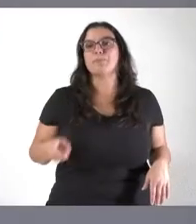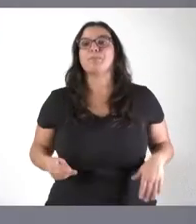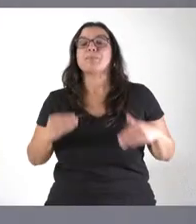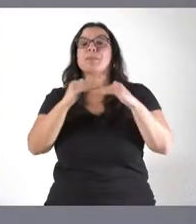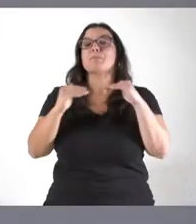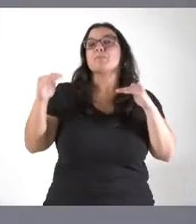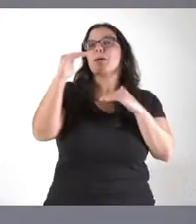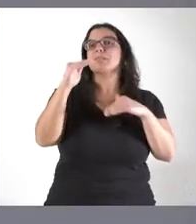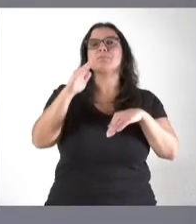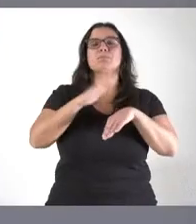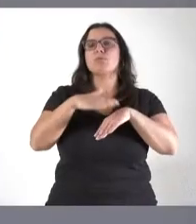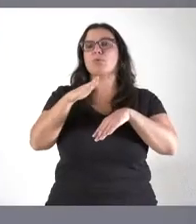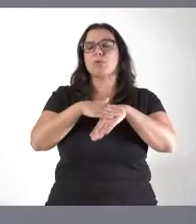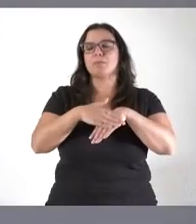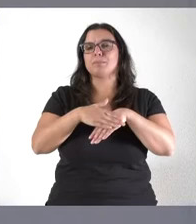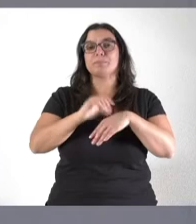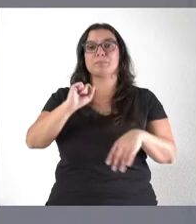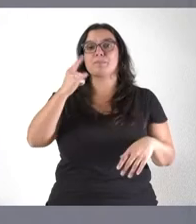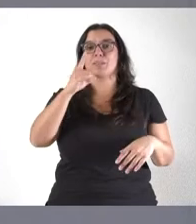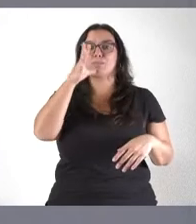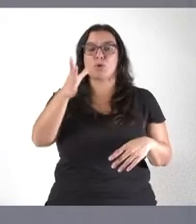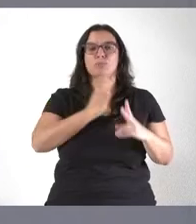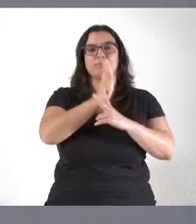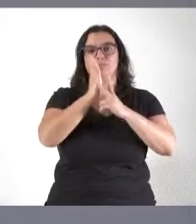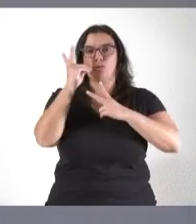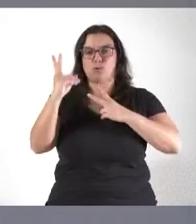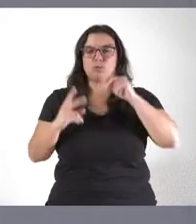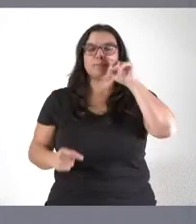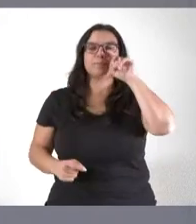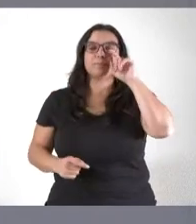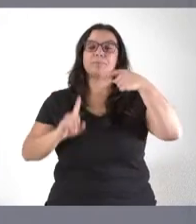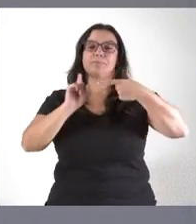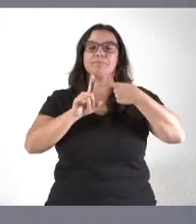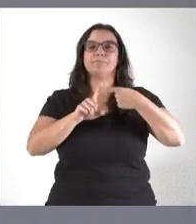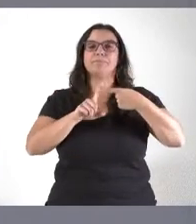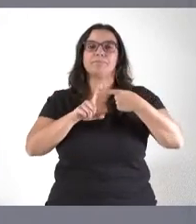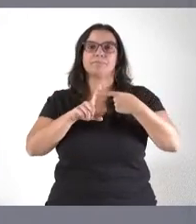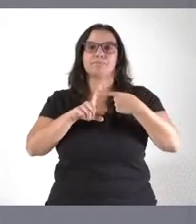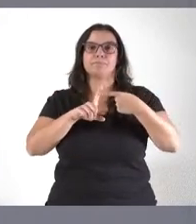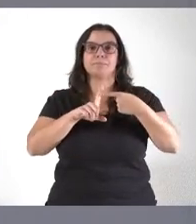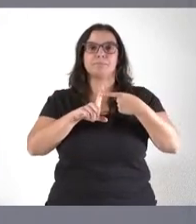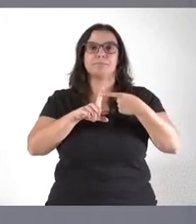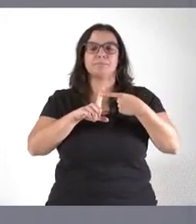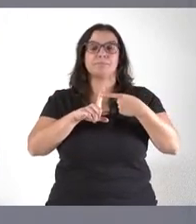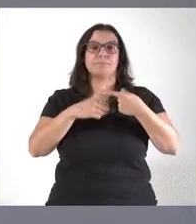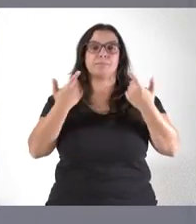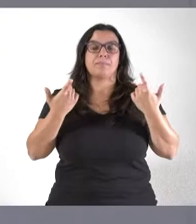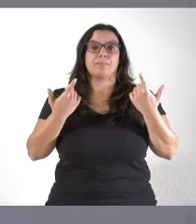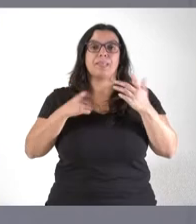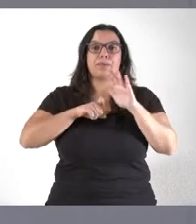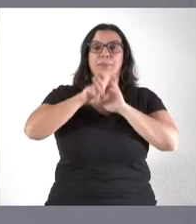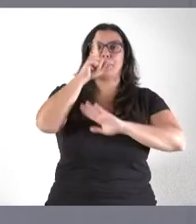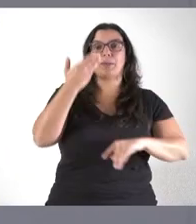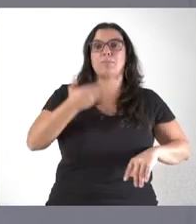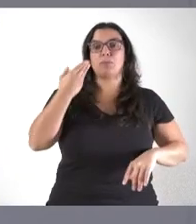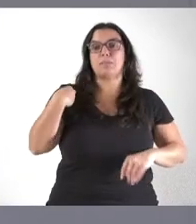este incremento fundamentalmente se debe a dos elementos que es por un lado al importante crecimiento de los